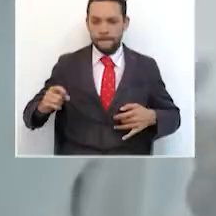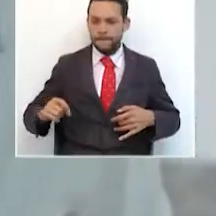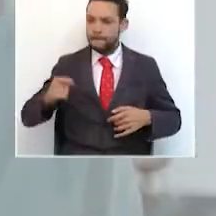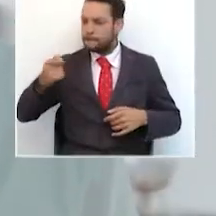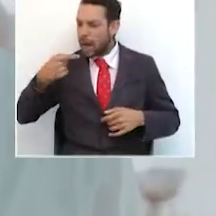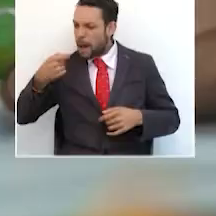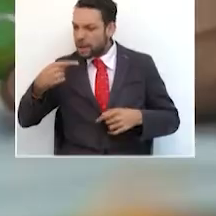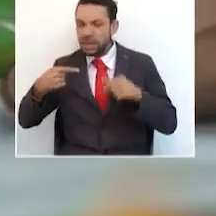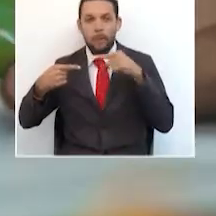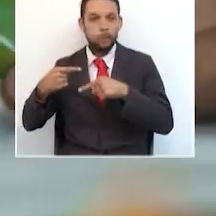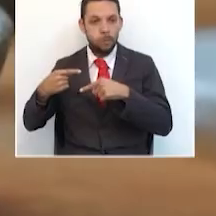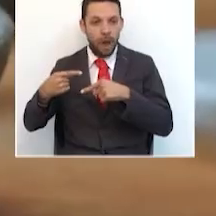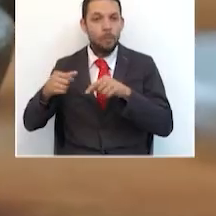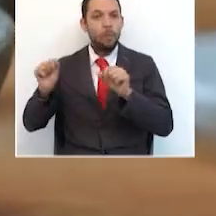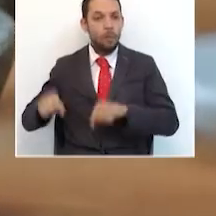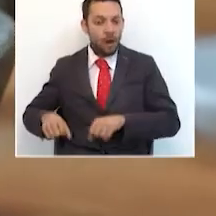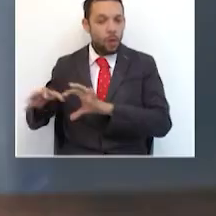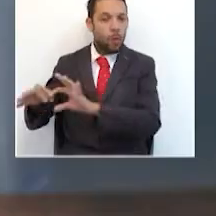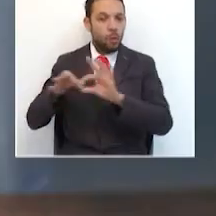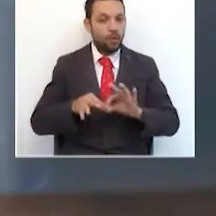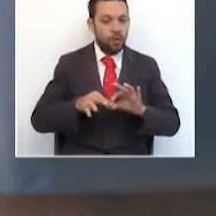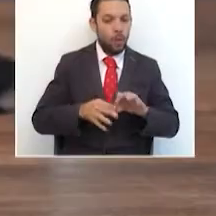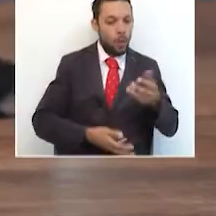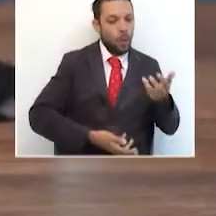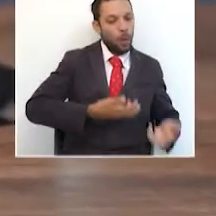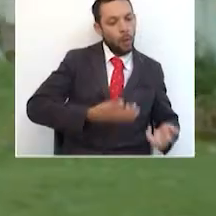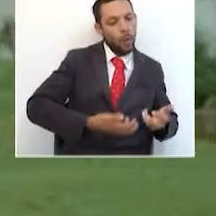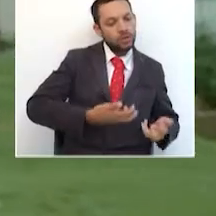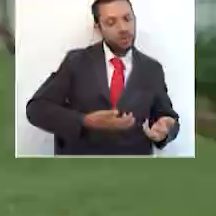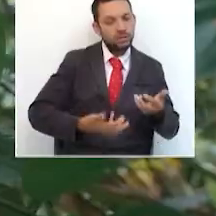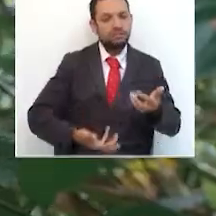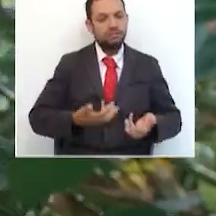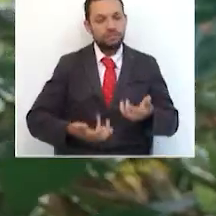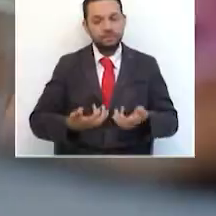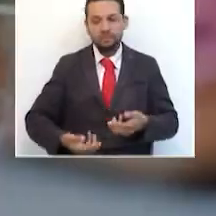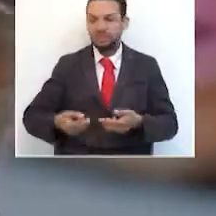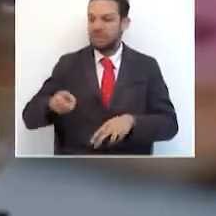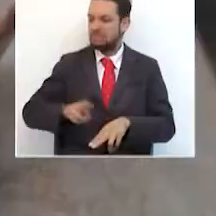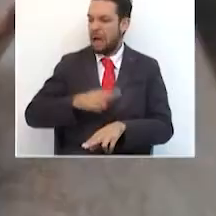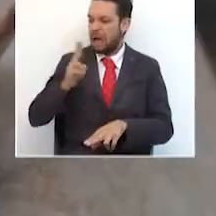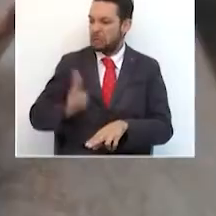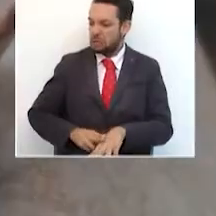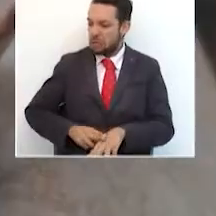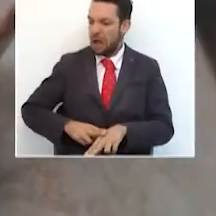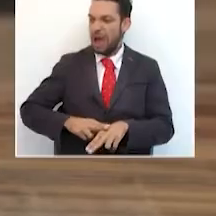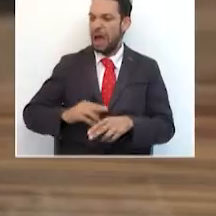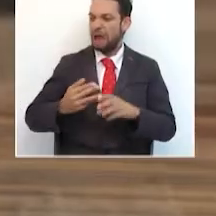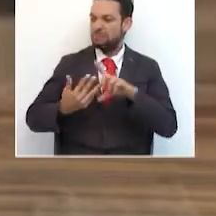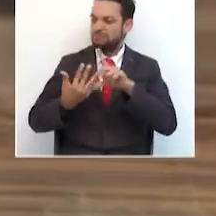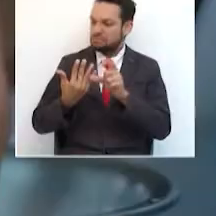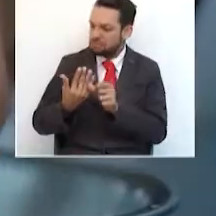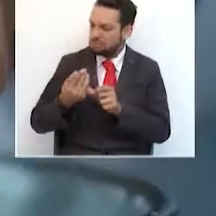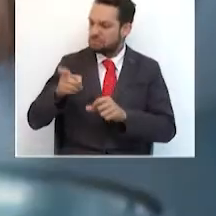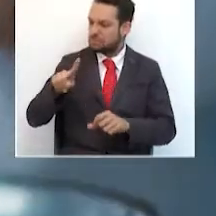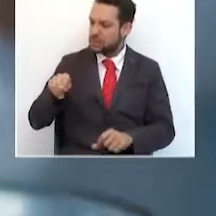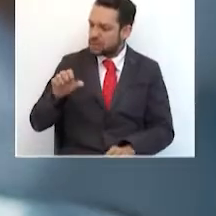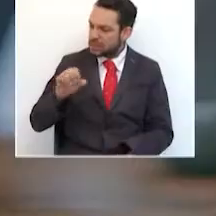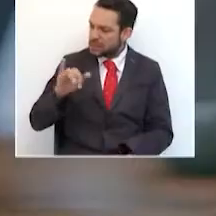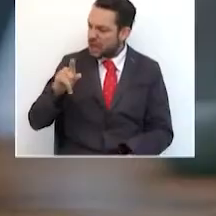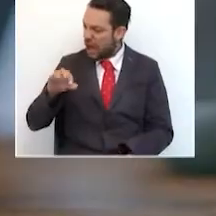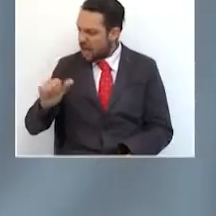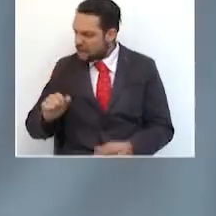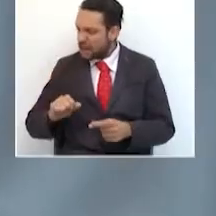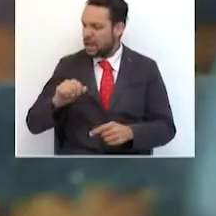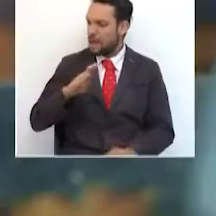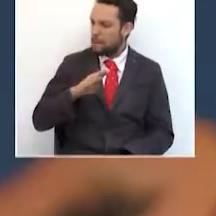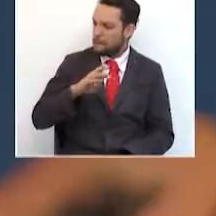medicamentos puede encontrarse en la cocina de tu casa? Así es, ingredientes naturales como la sábila, el brócoli, guatila, la